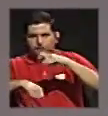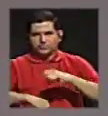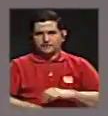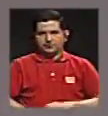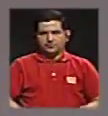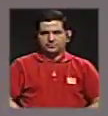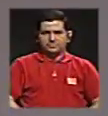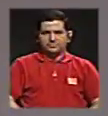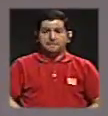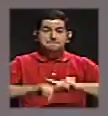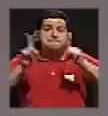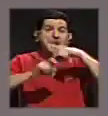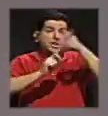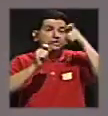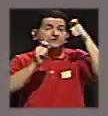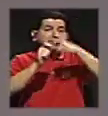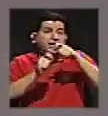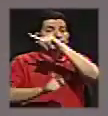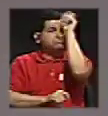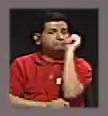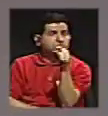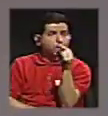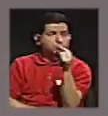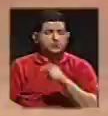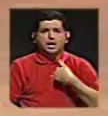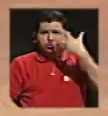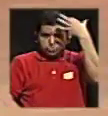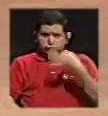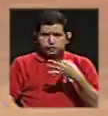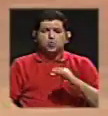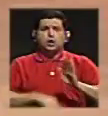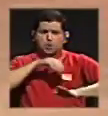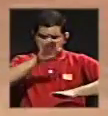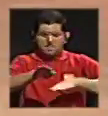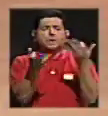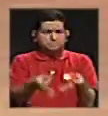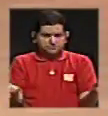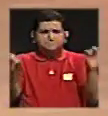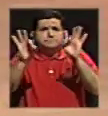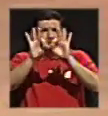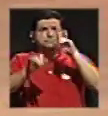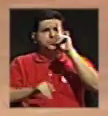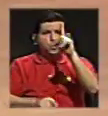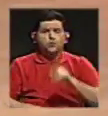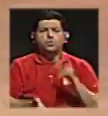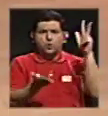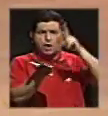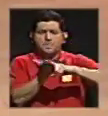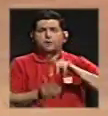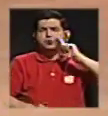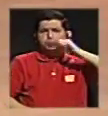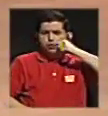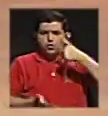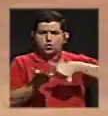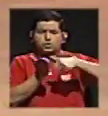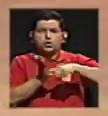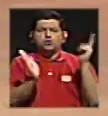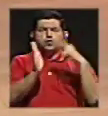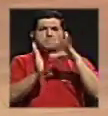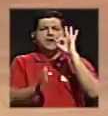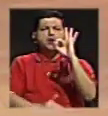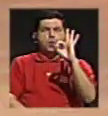e pero concretamente su pregunta yo creo que ha habido pasos importantes uno fue la aprobación del código electoral de